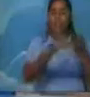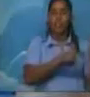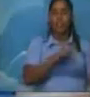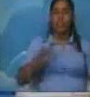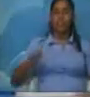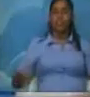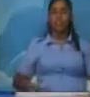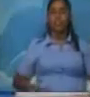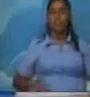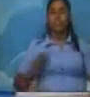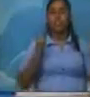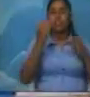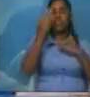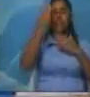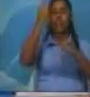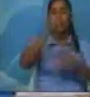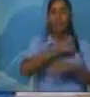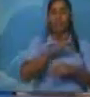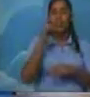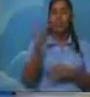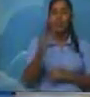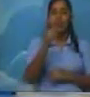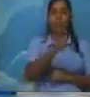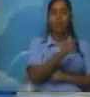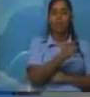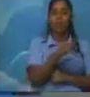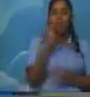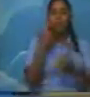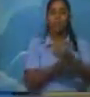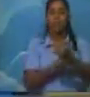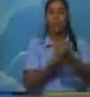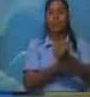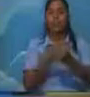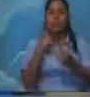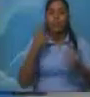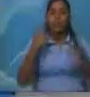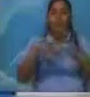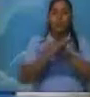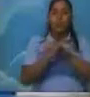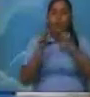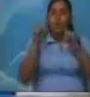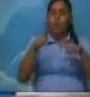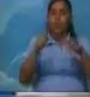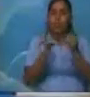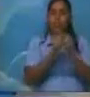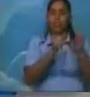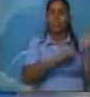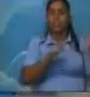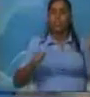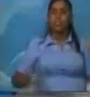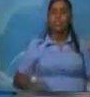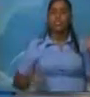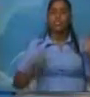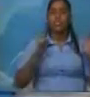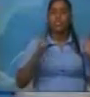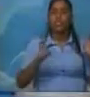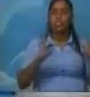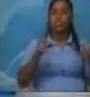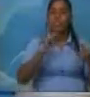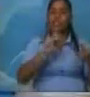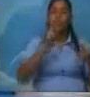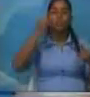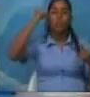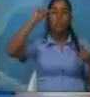señor y delante de los hombres el hermano puerta se va hoy con el señor Quién no se va a acordar